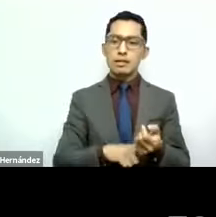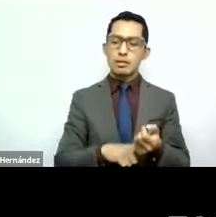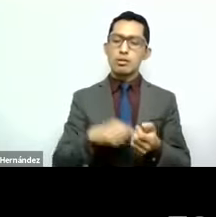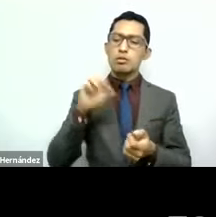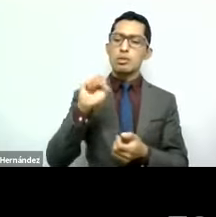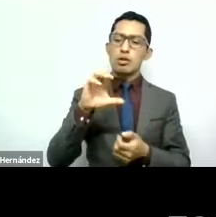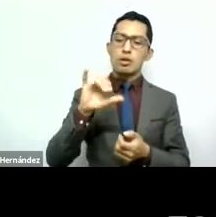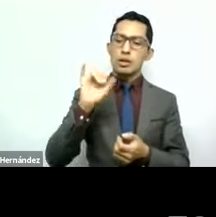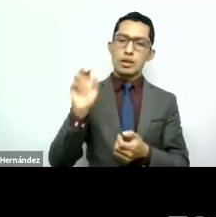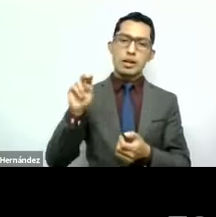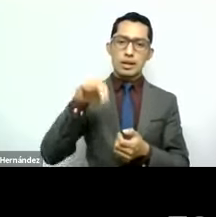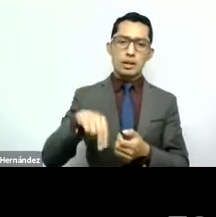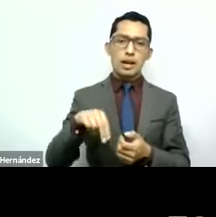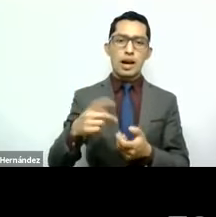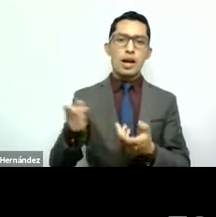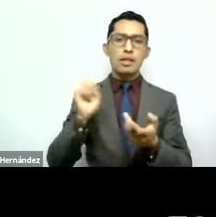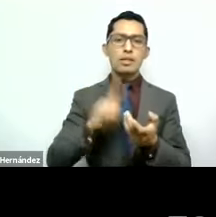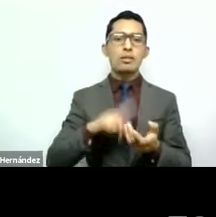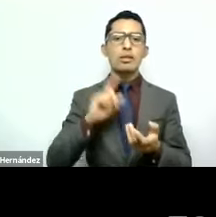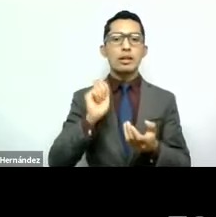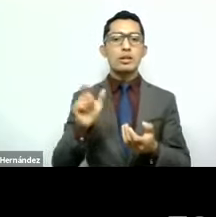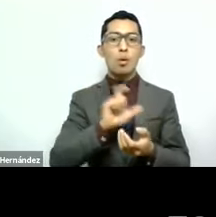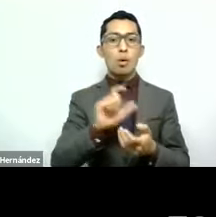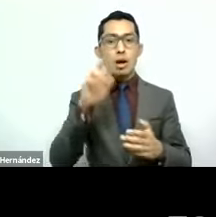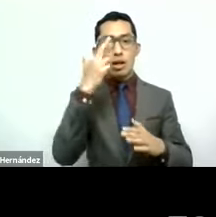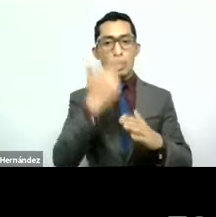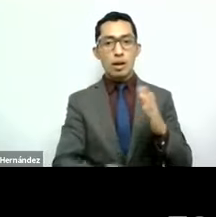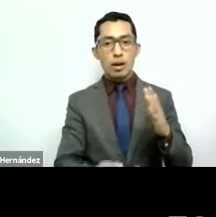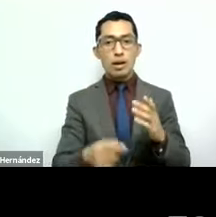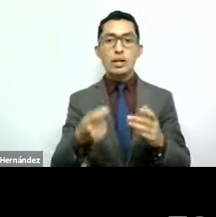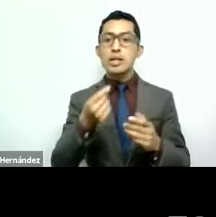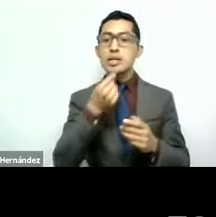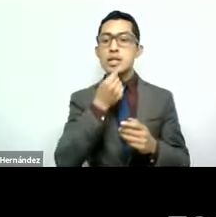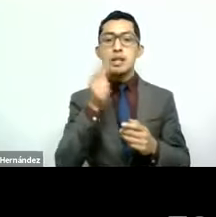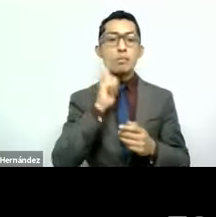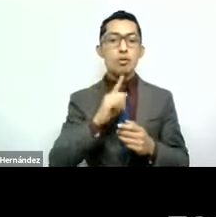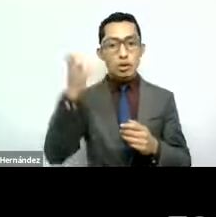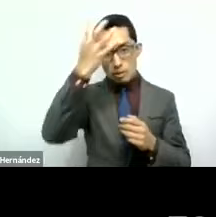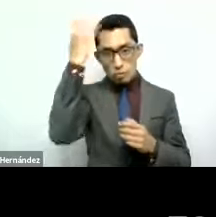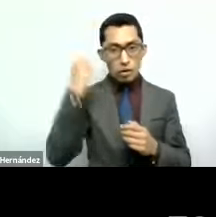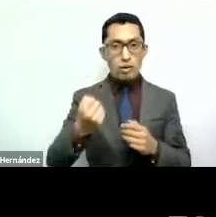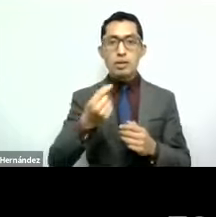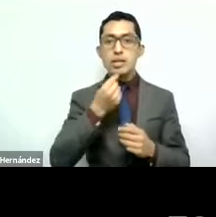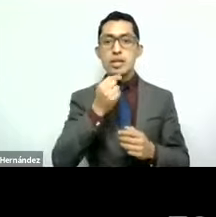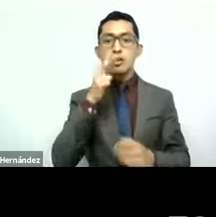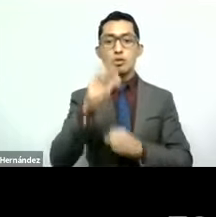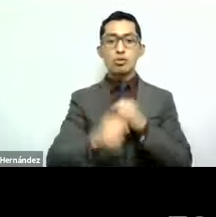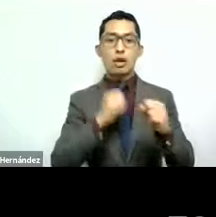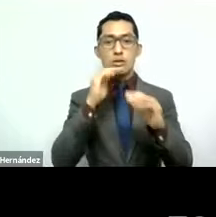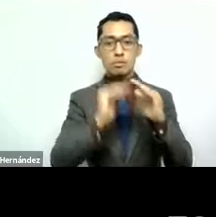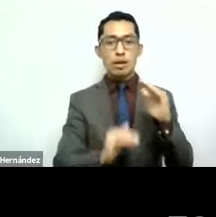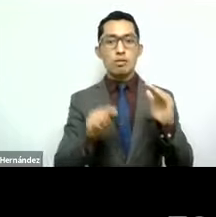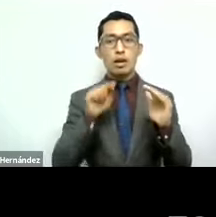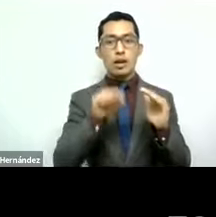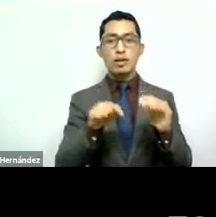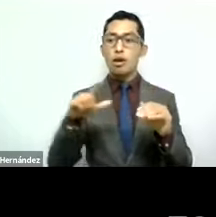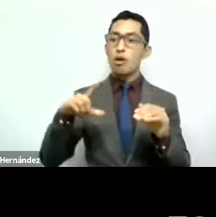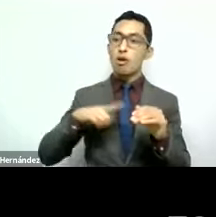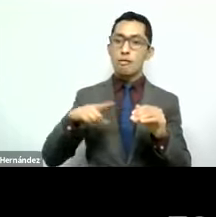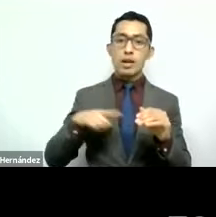ha pronunciado de una violación en Morelos de una niña, de una menor de edad, y como el Estado no